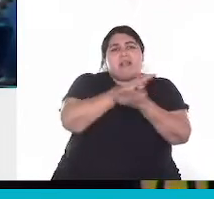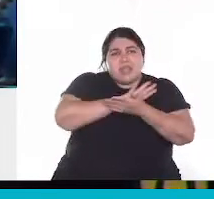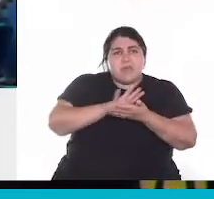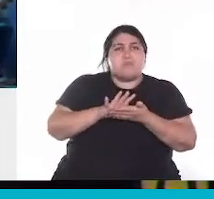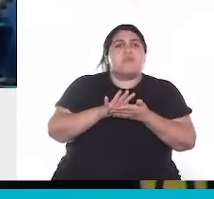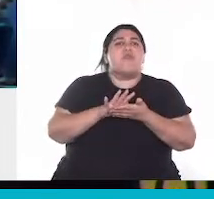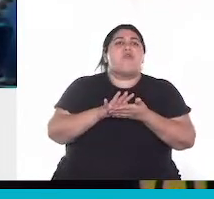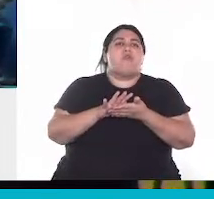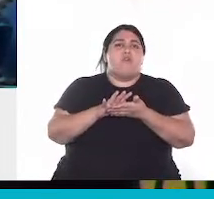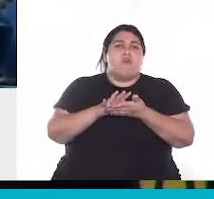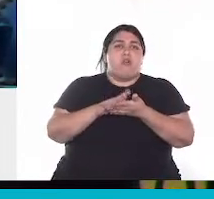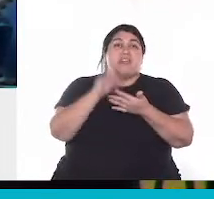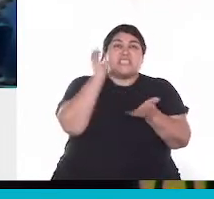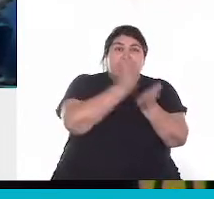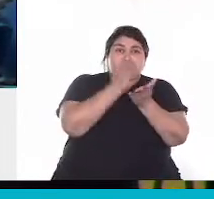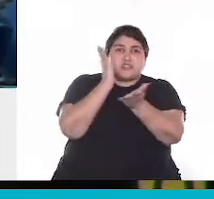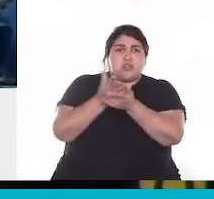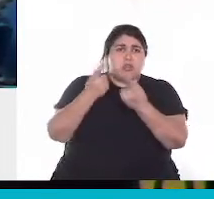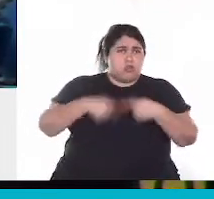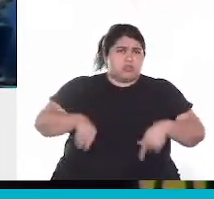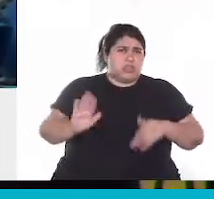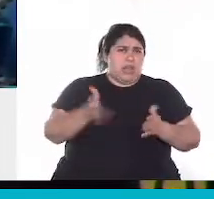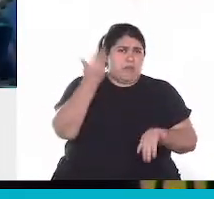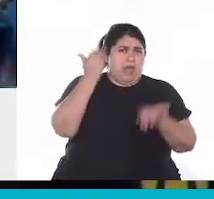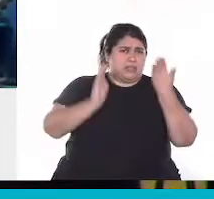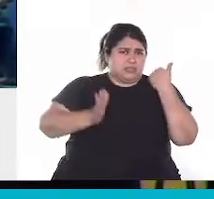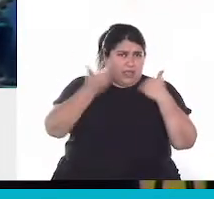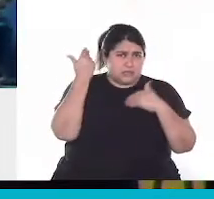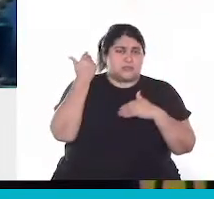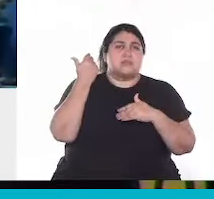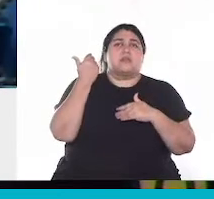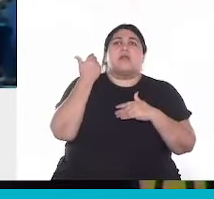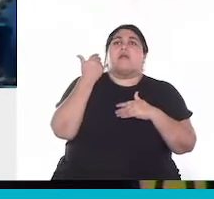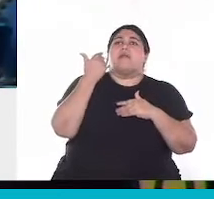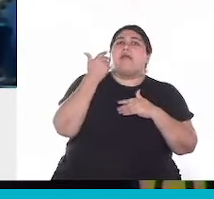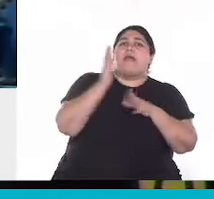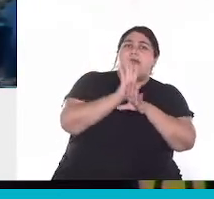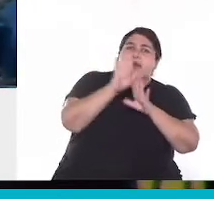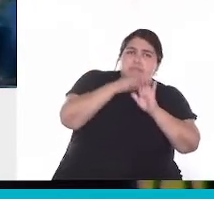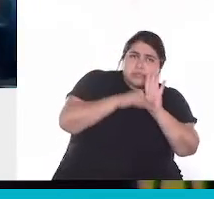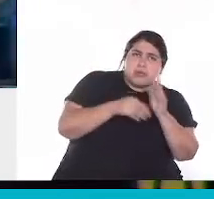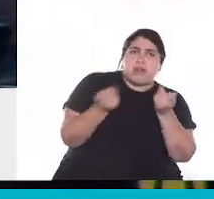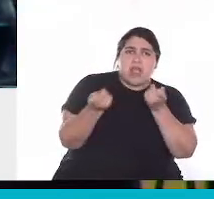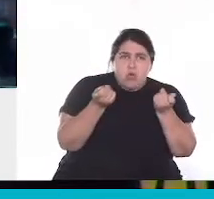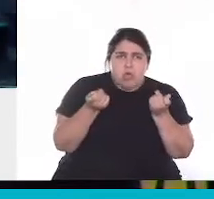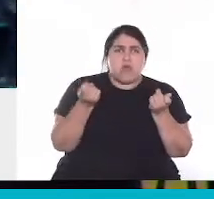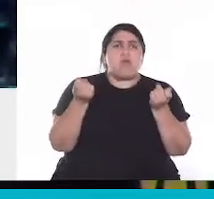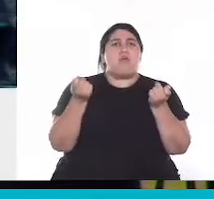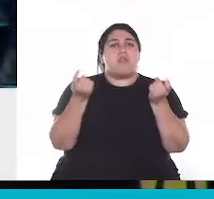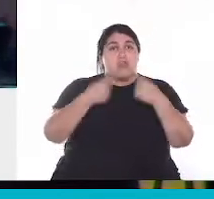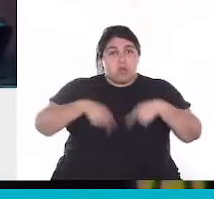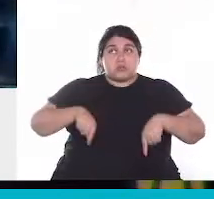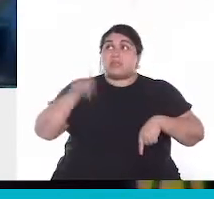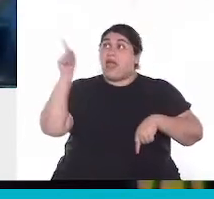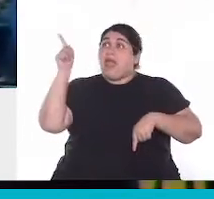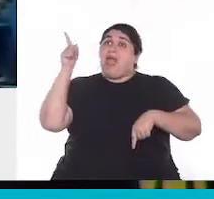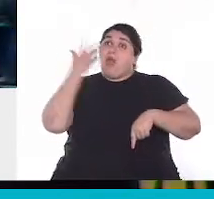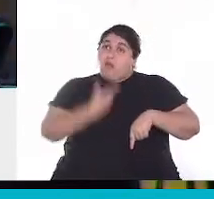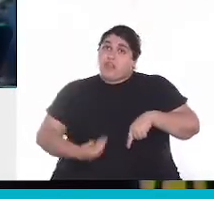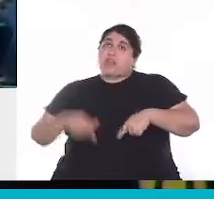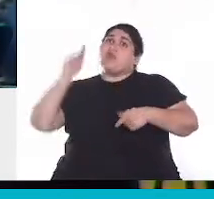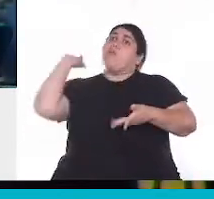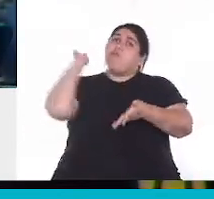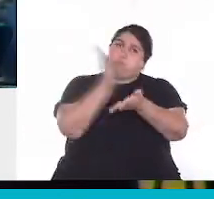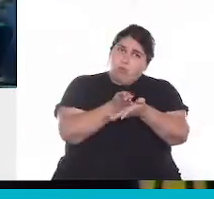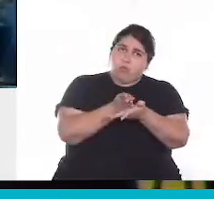de sanciones, por ejemplo, que los entes reguladores y que el Ejecutivo tenía que poner sobre esas empresas,